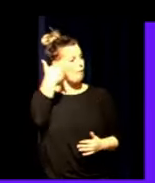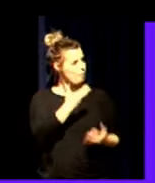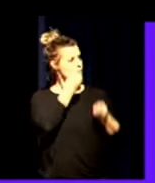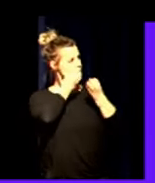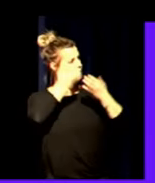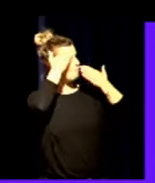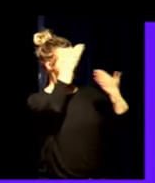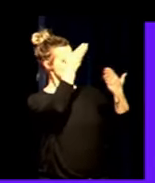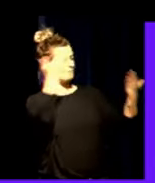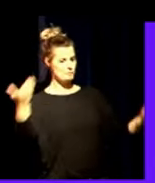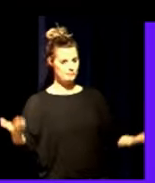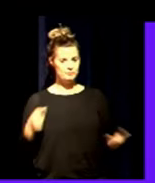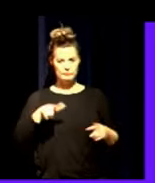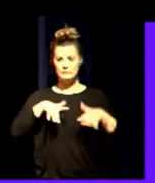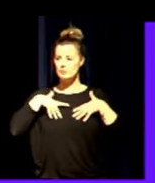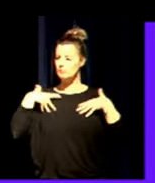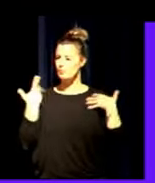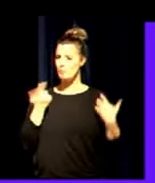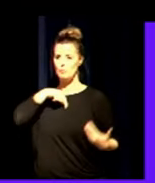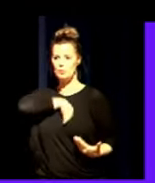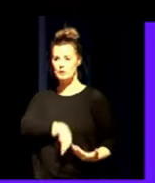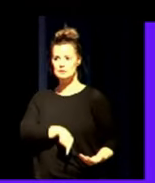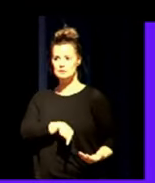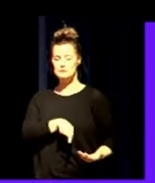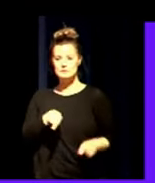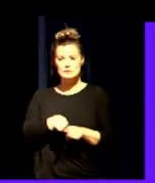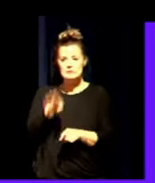Estas emociones morales están detrás